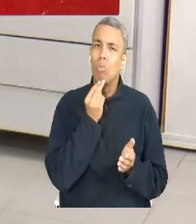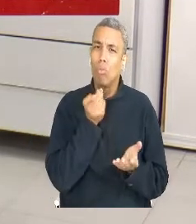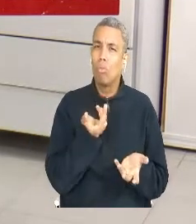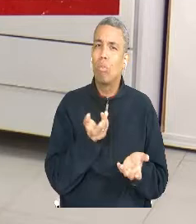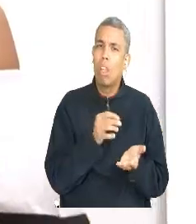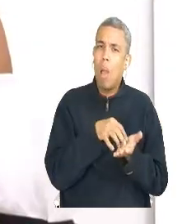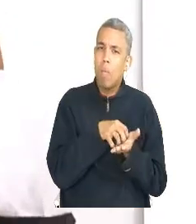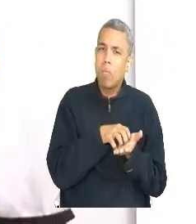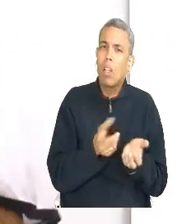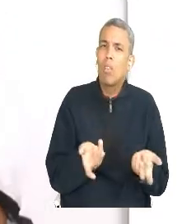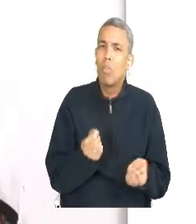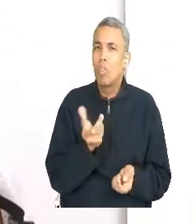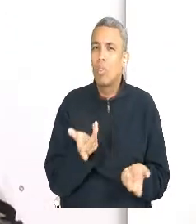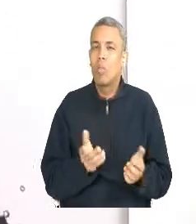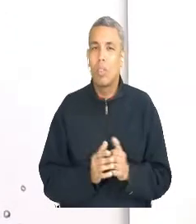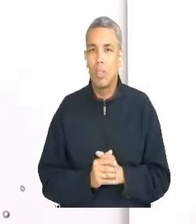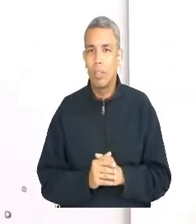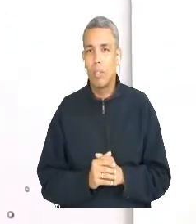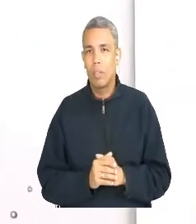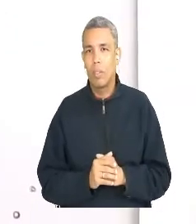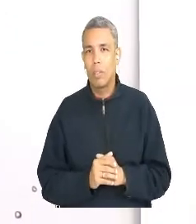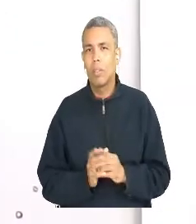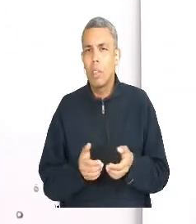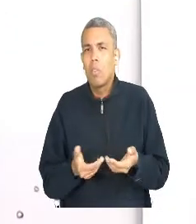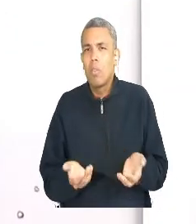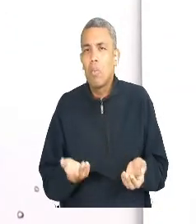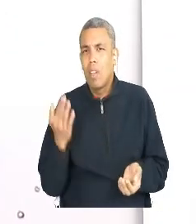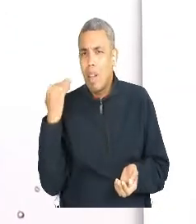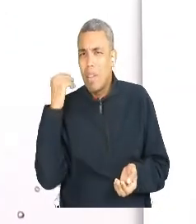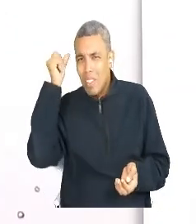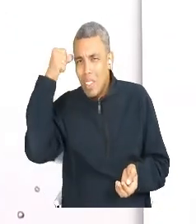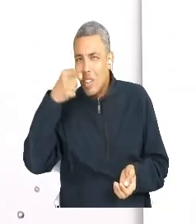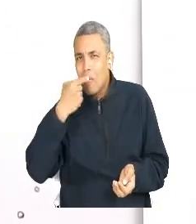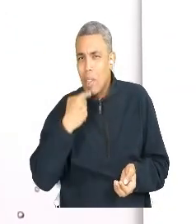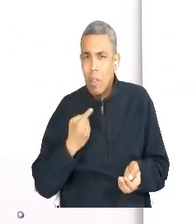dulce para ti siempre te tomaba un poco del pelo. ¿Cómo te ha ido con los postres?